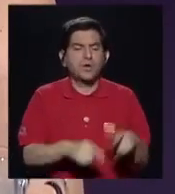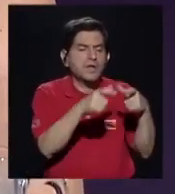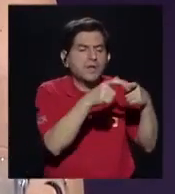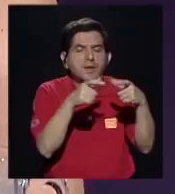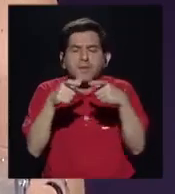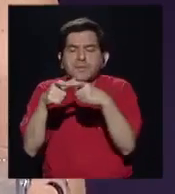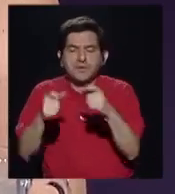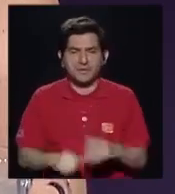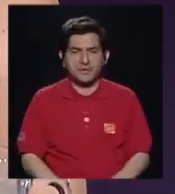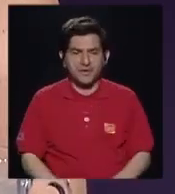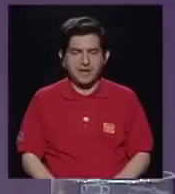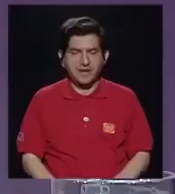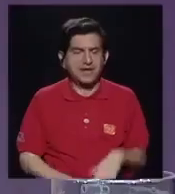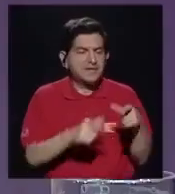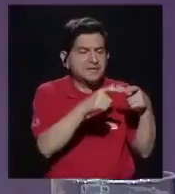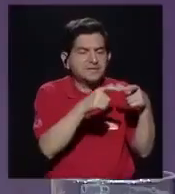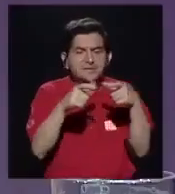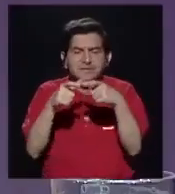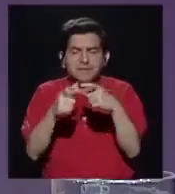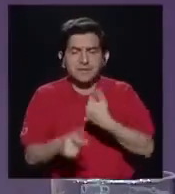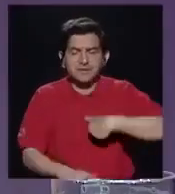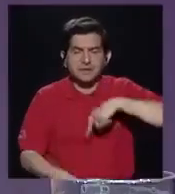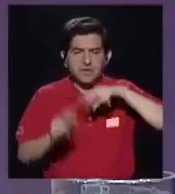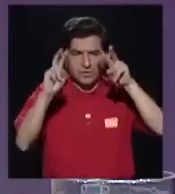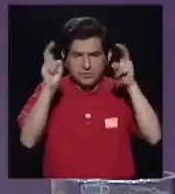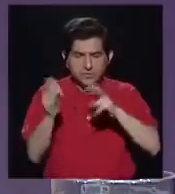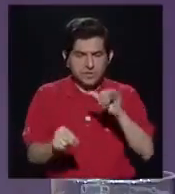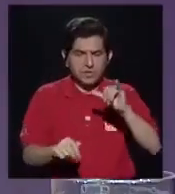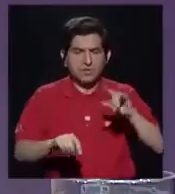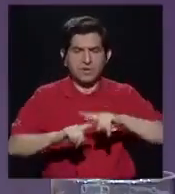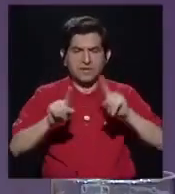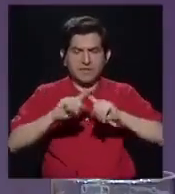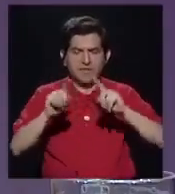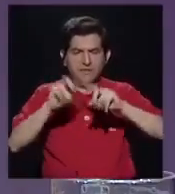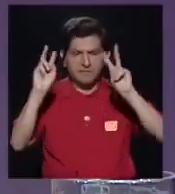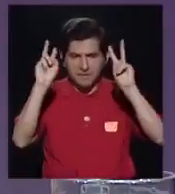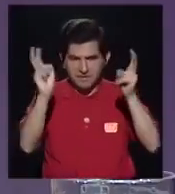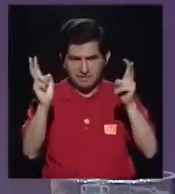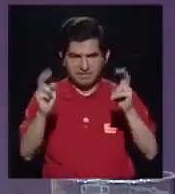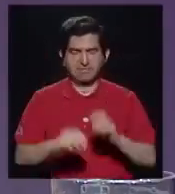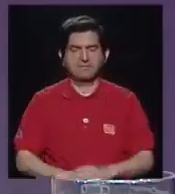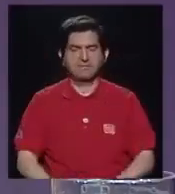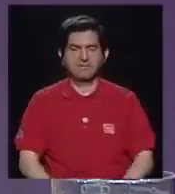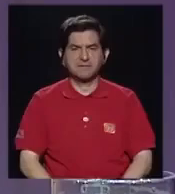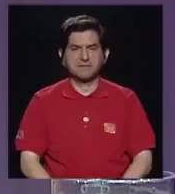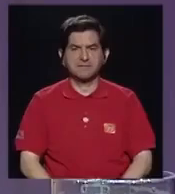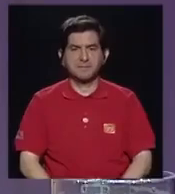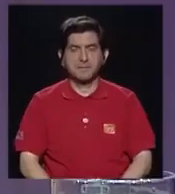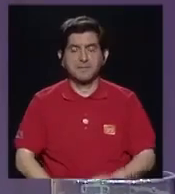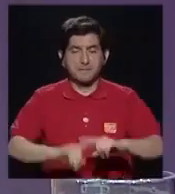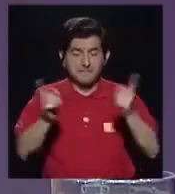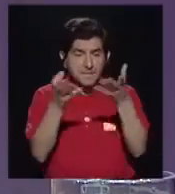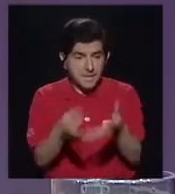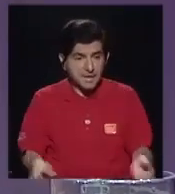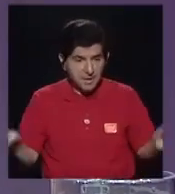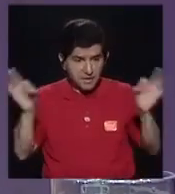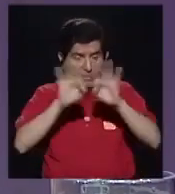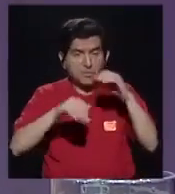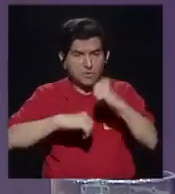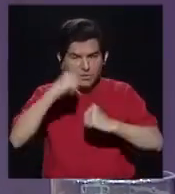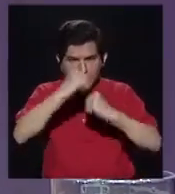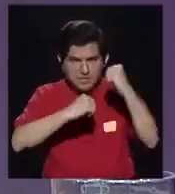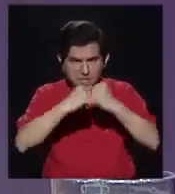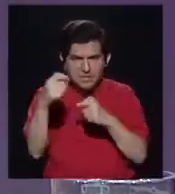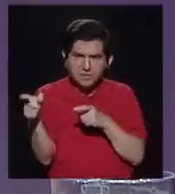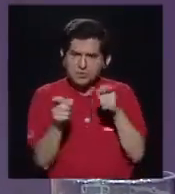es la minorización de nuestro tema así como de otros muchos temas pero como muy importante en esa estructura